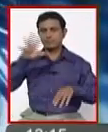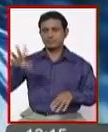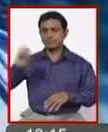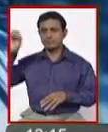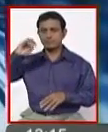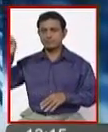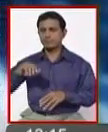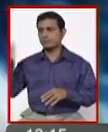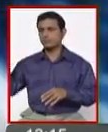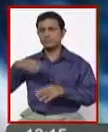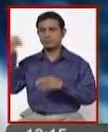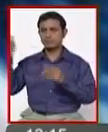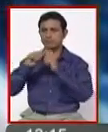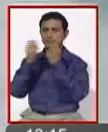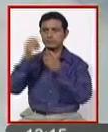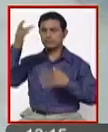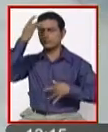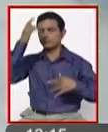B.